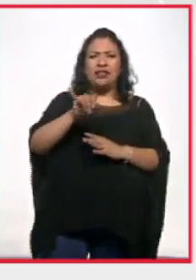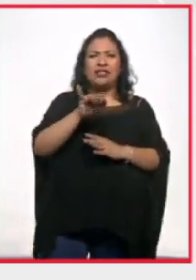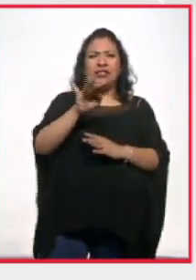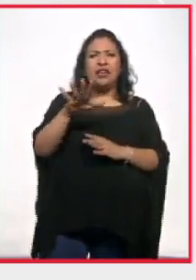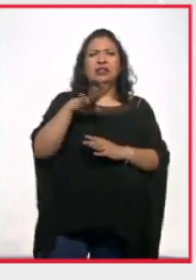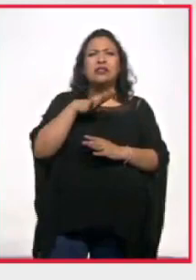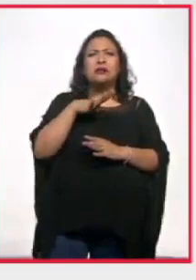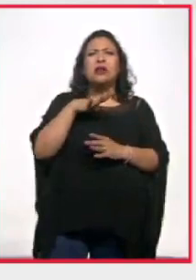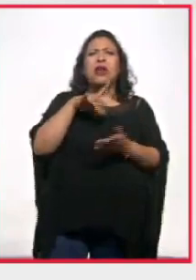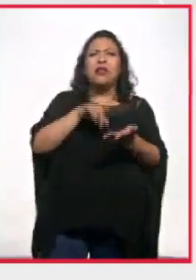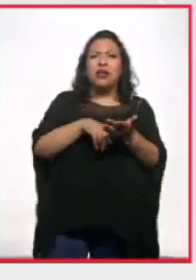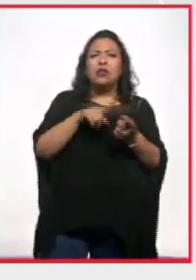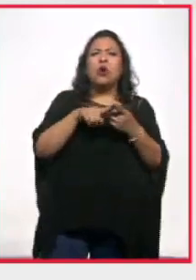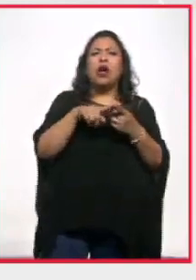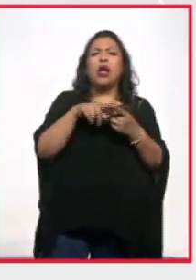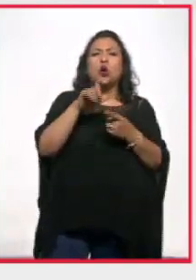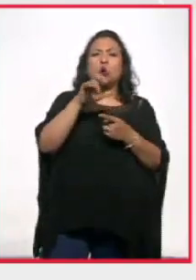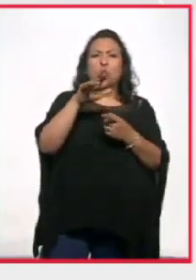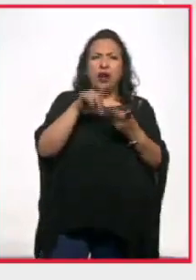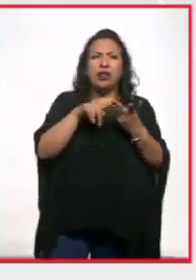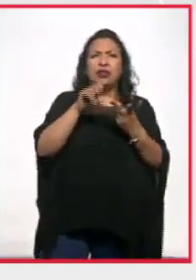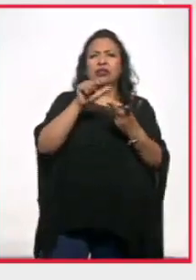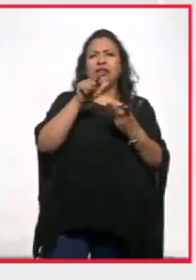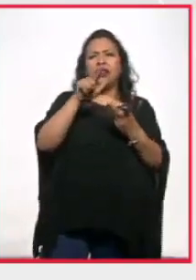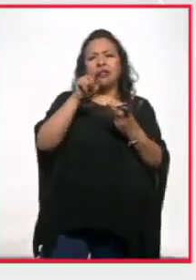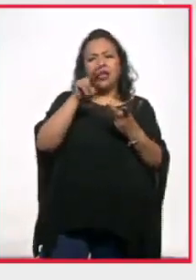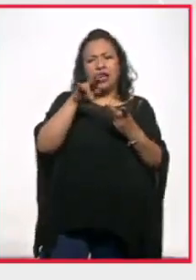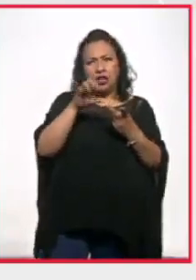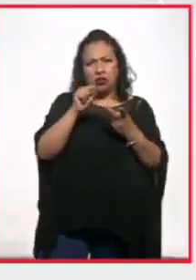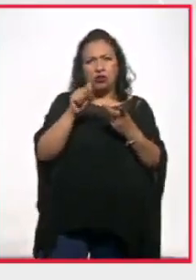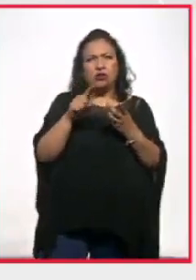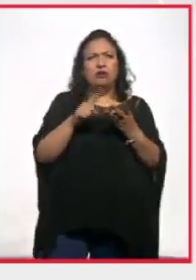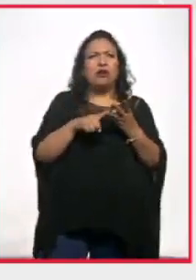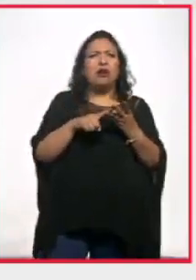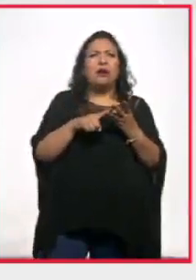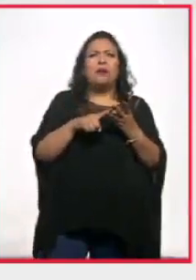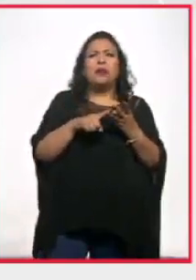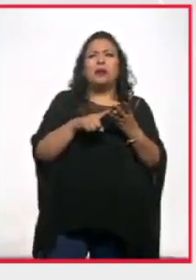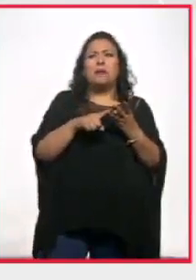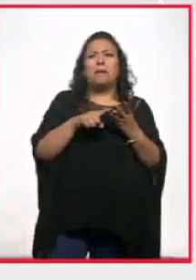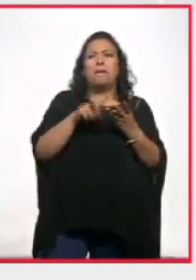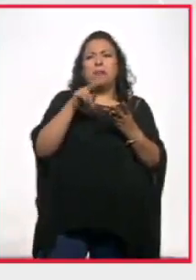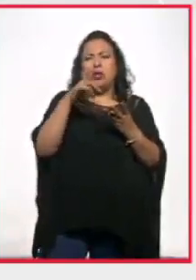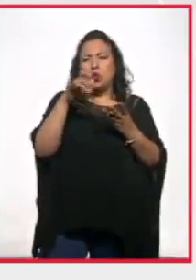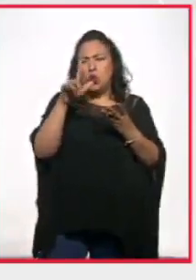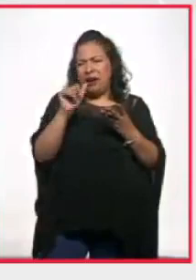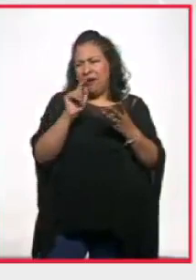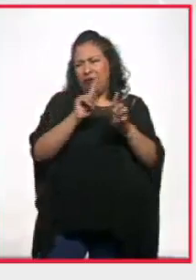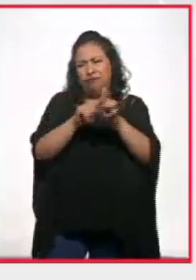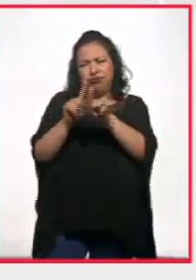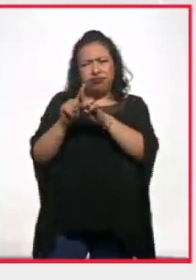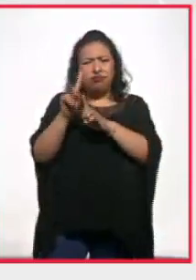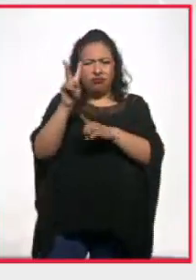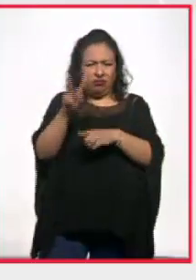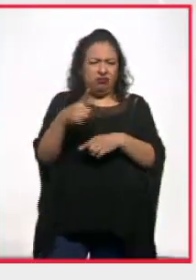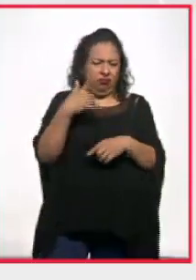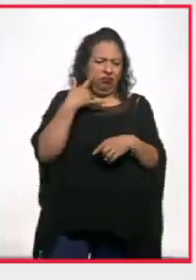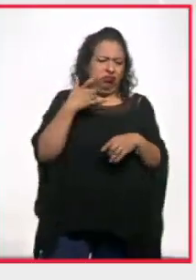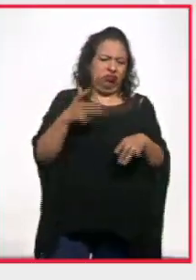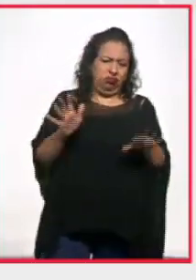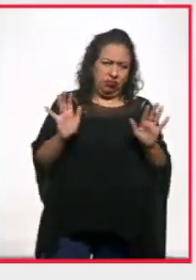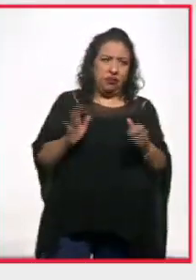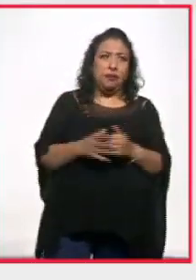esteroides, porque trae además cuerdas, trae salterios, trae una vihuela. En fin, es una cosa bastante